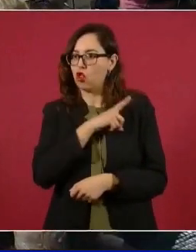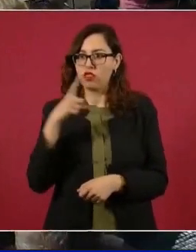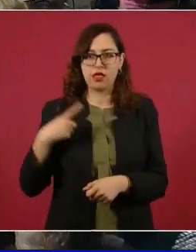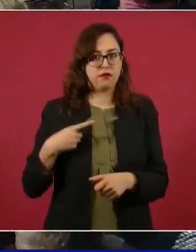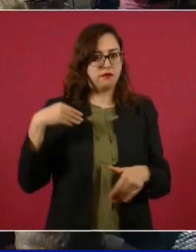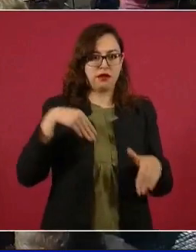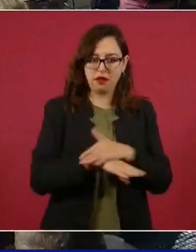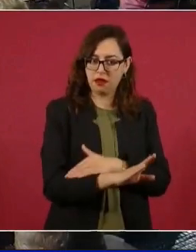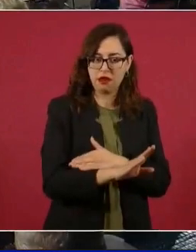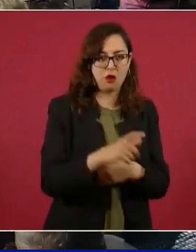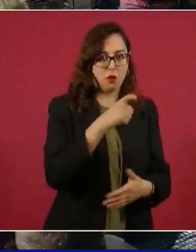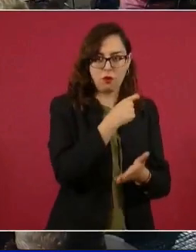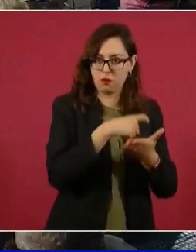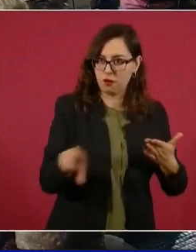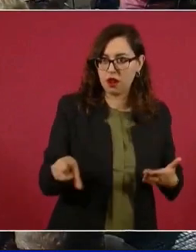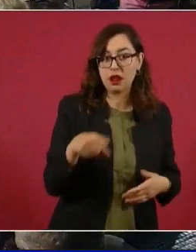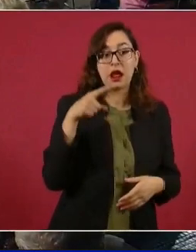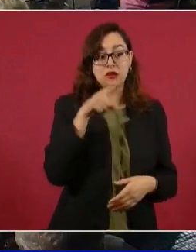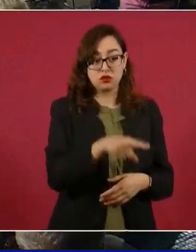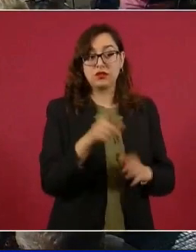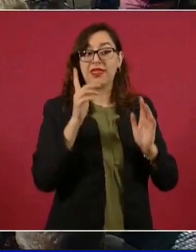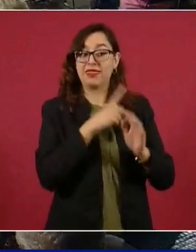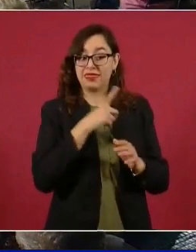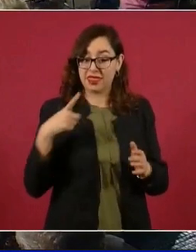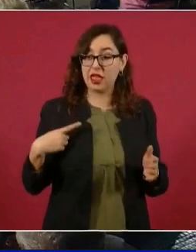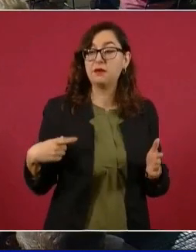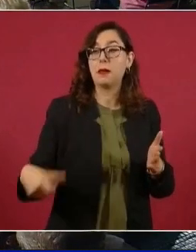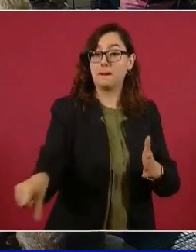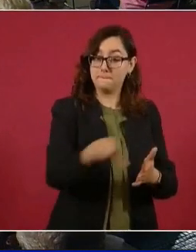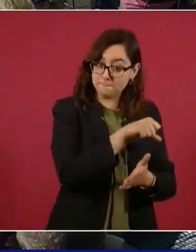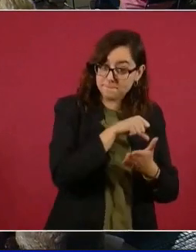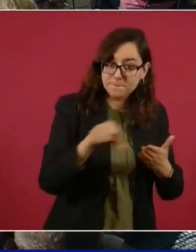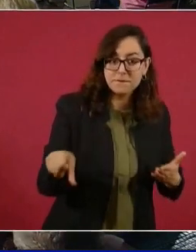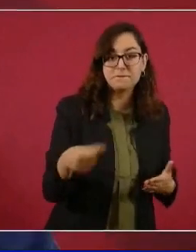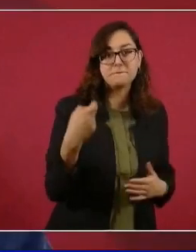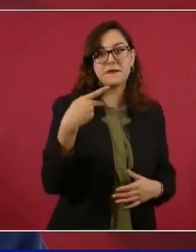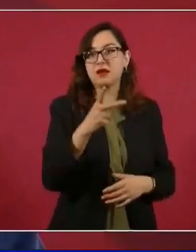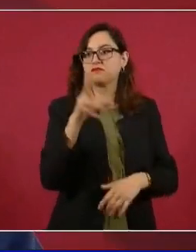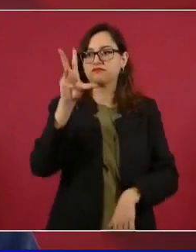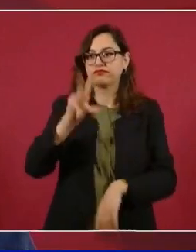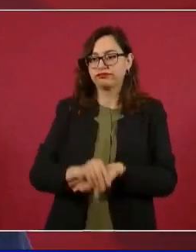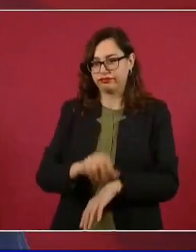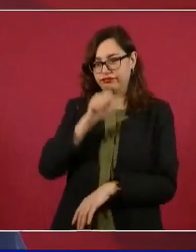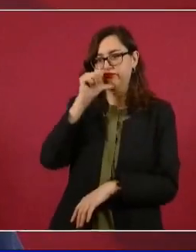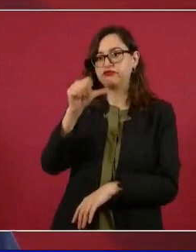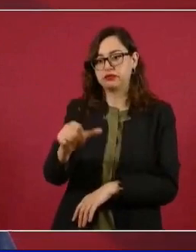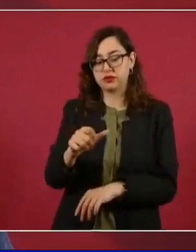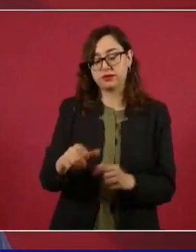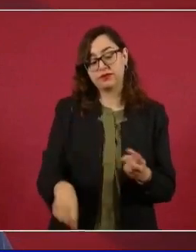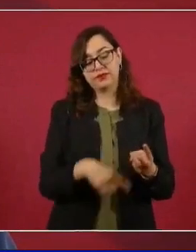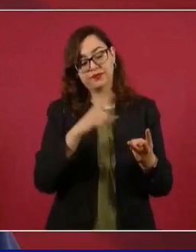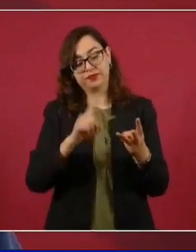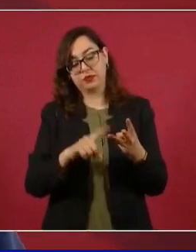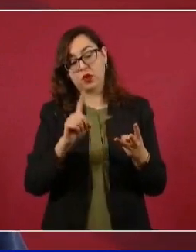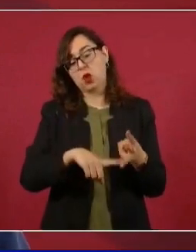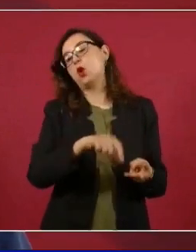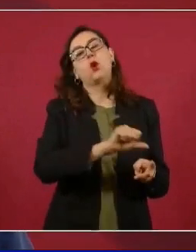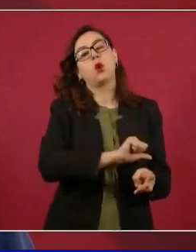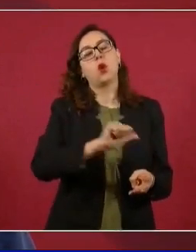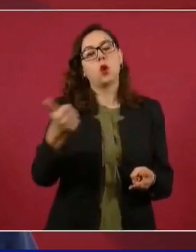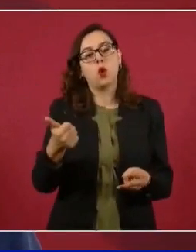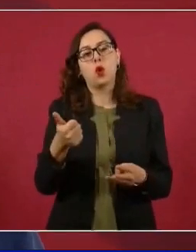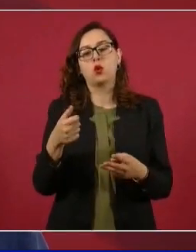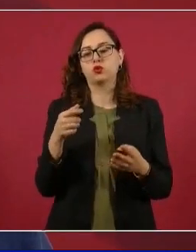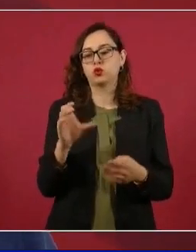sellos y no los dejaron colocar y no se dejaron verificar, y estaremos visitándolos muy pronto, pero ya en un operativo conjunto